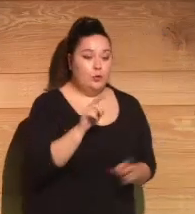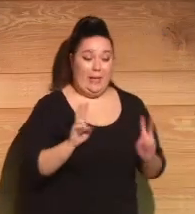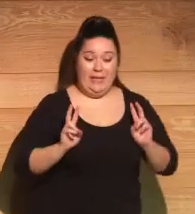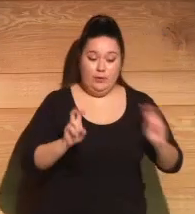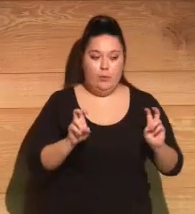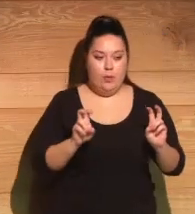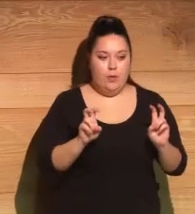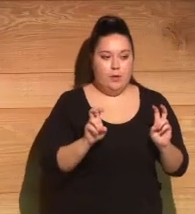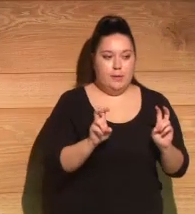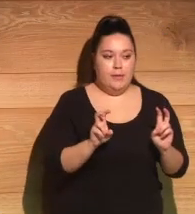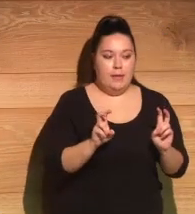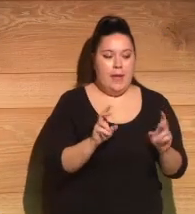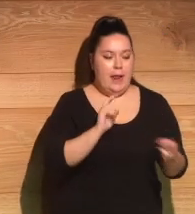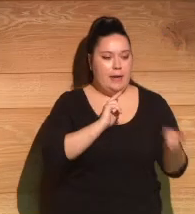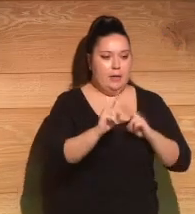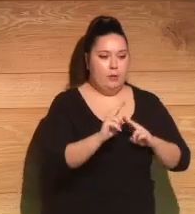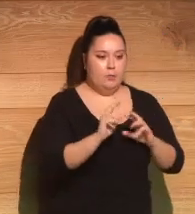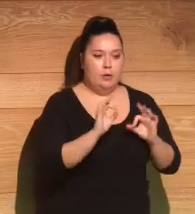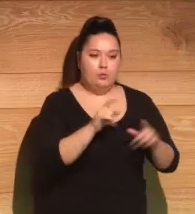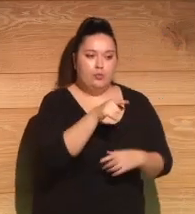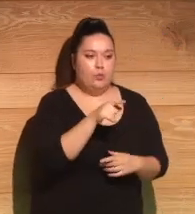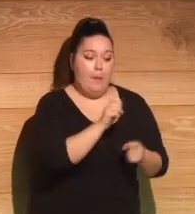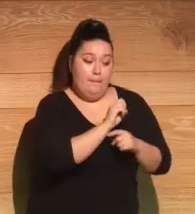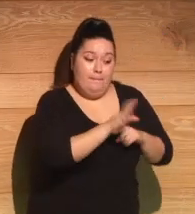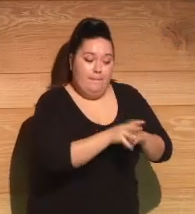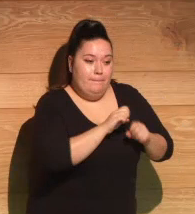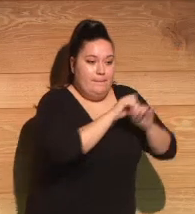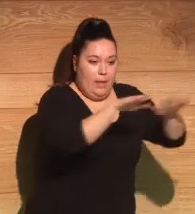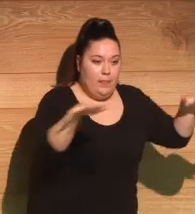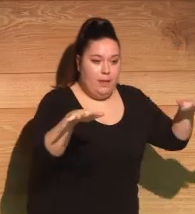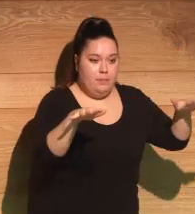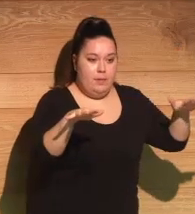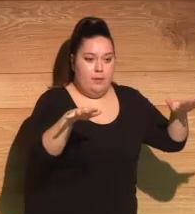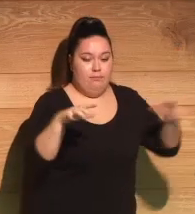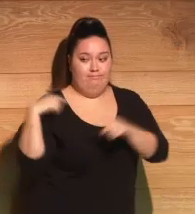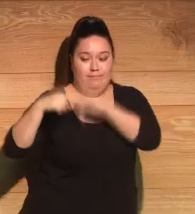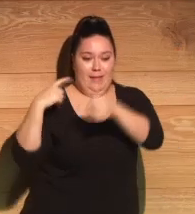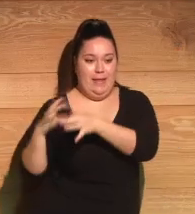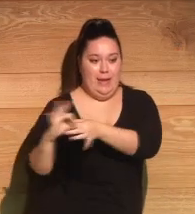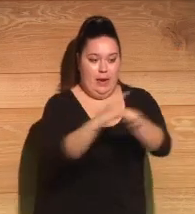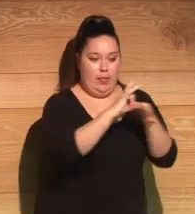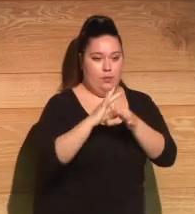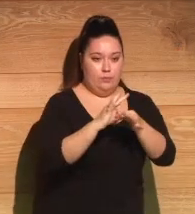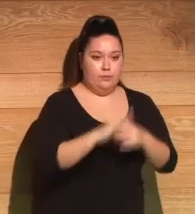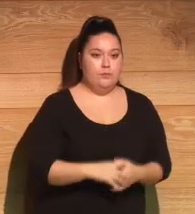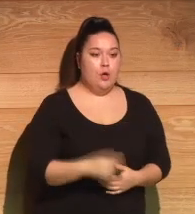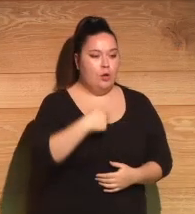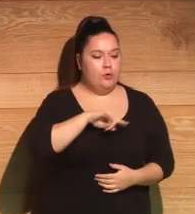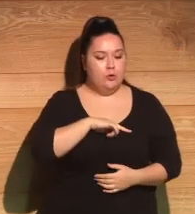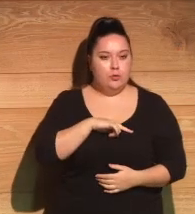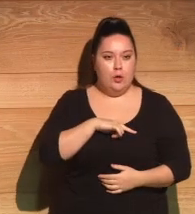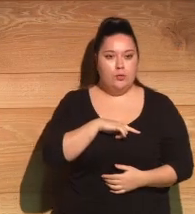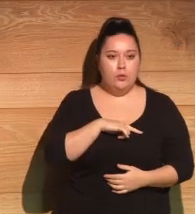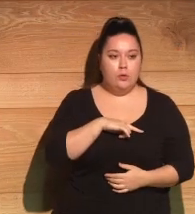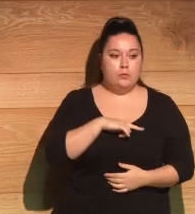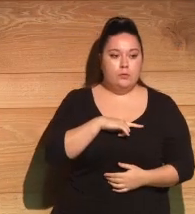de plantear esta respuesta, Ernesto, que has hablado de la pandemia, de la relación intergeneracional. Yo no sé si tanto vamos a salir de aquí